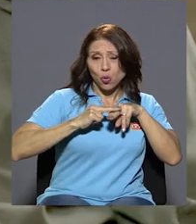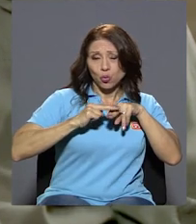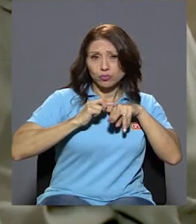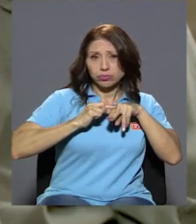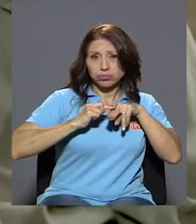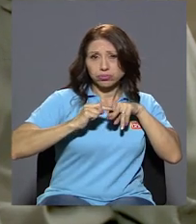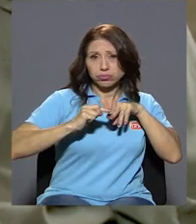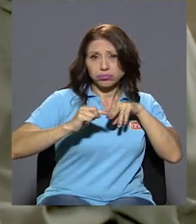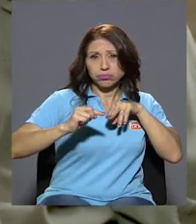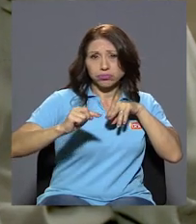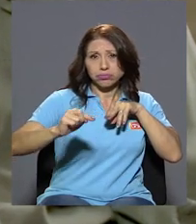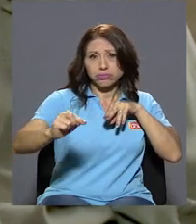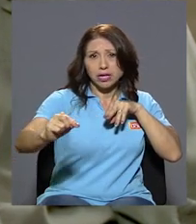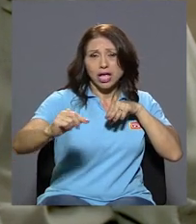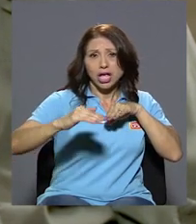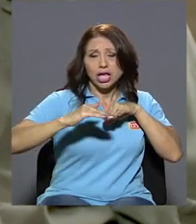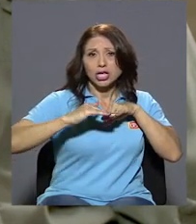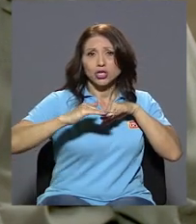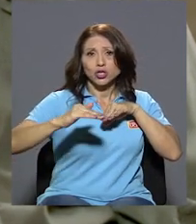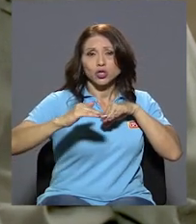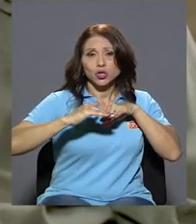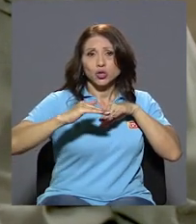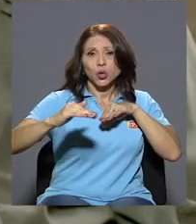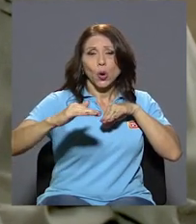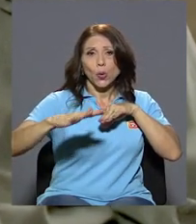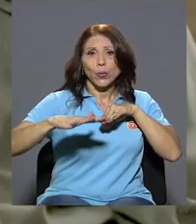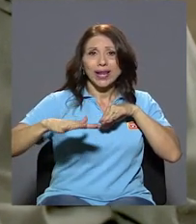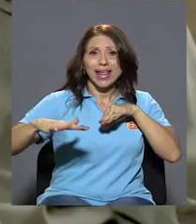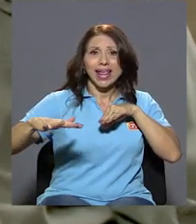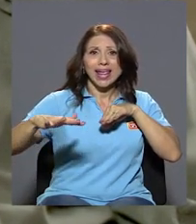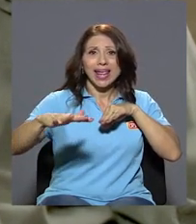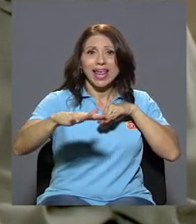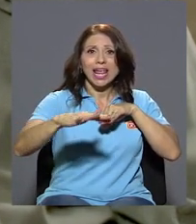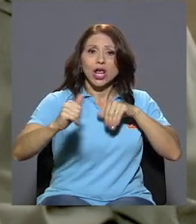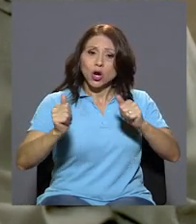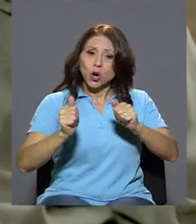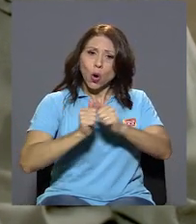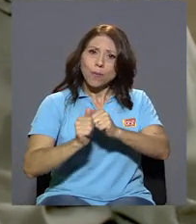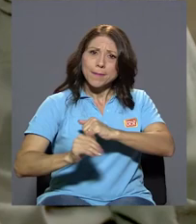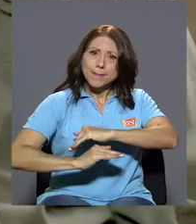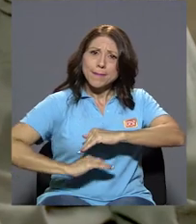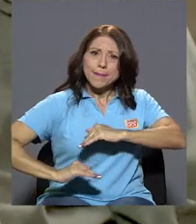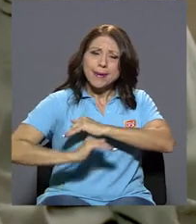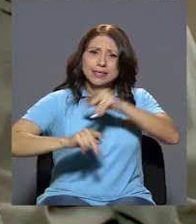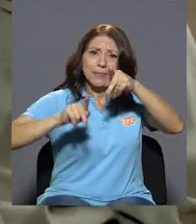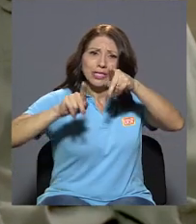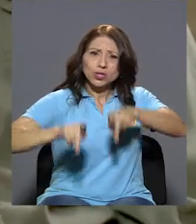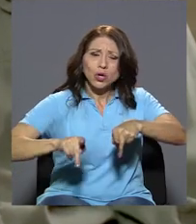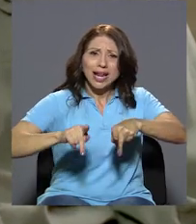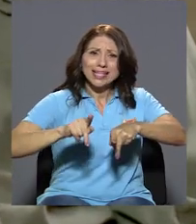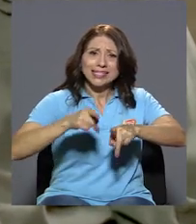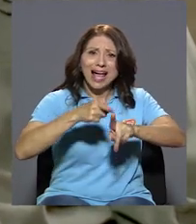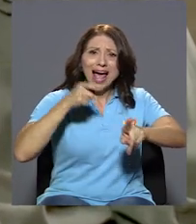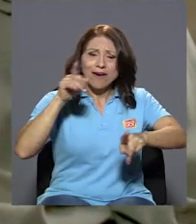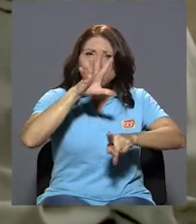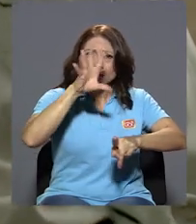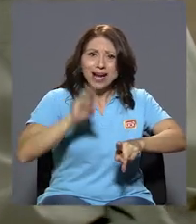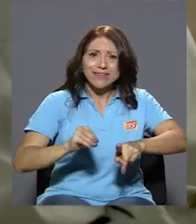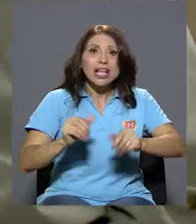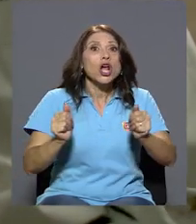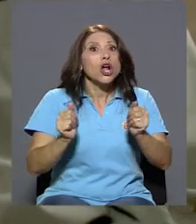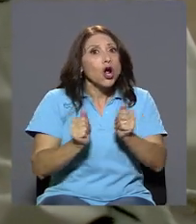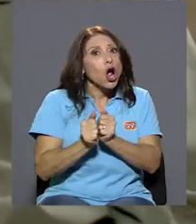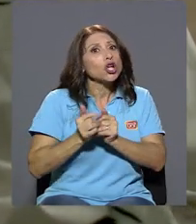la cola sobre la cabeza de los afro caribeños con sangre